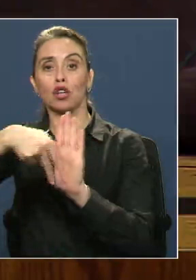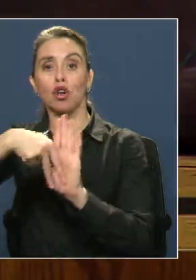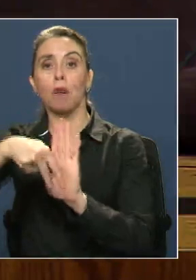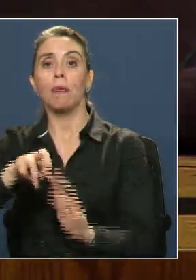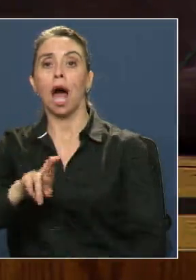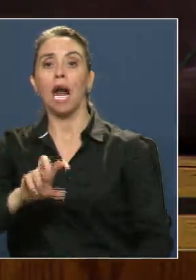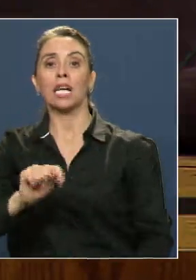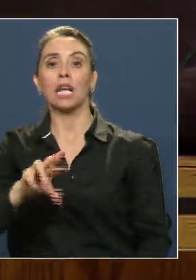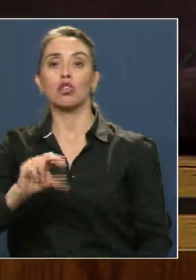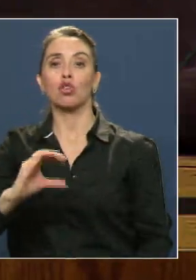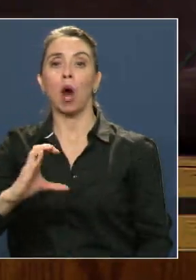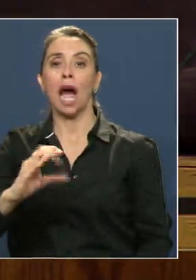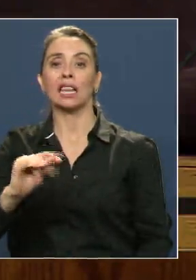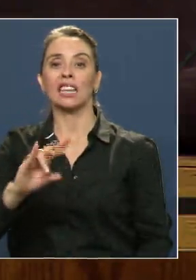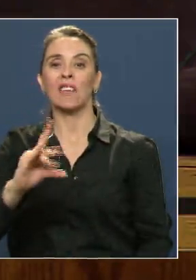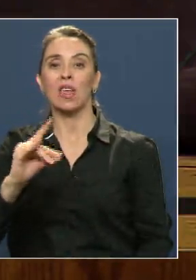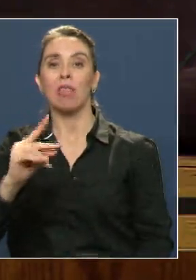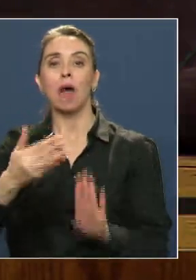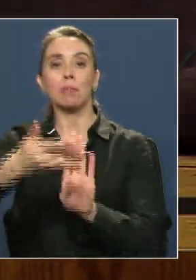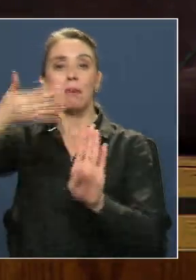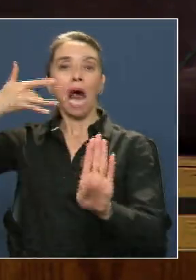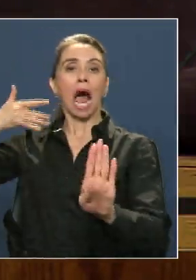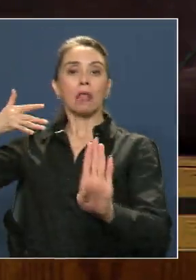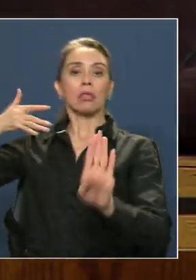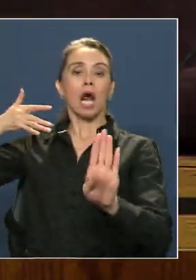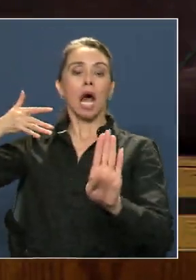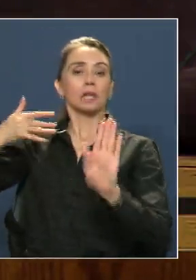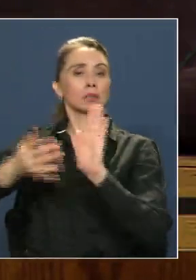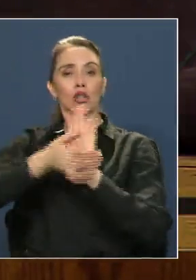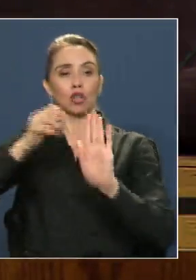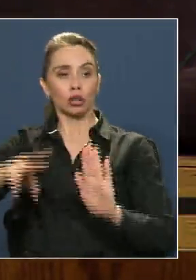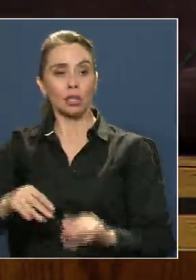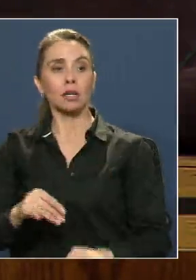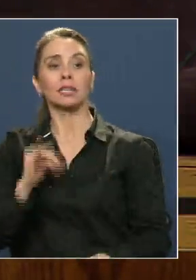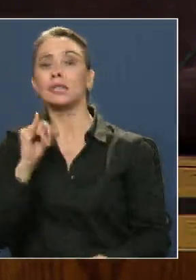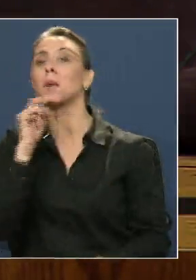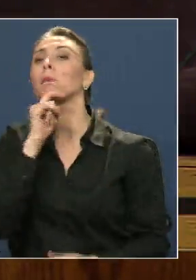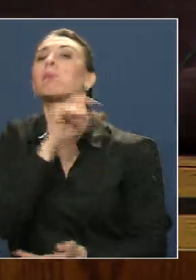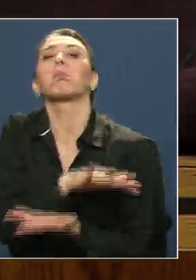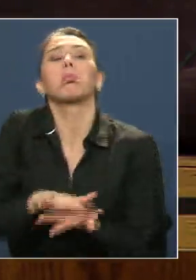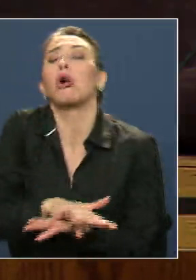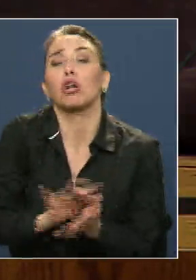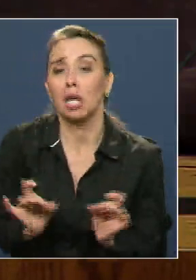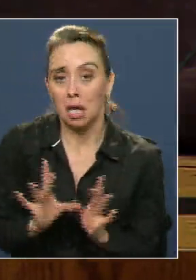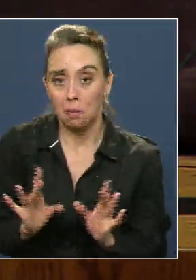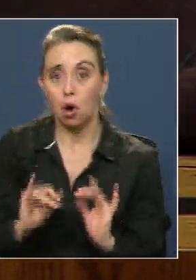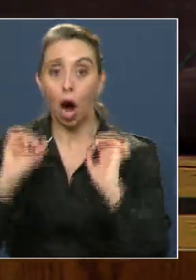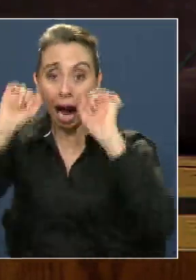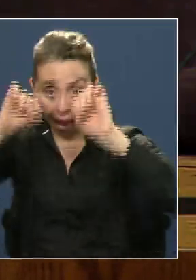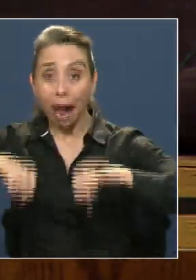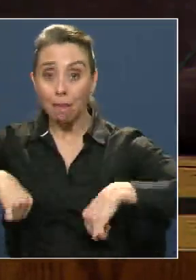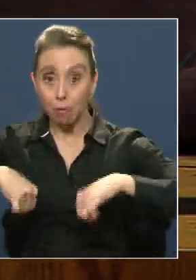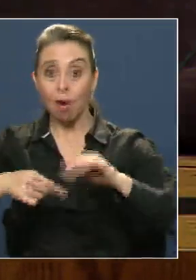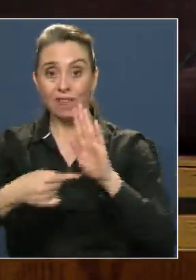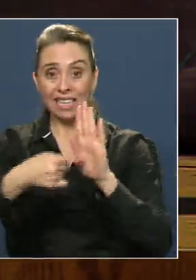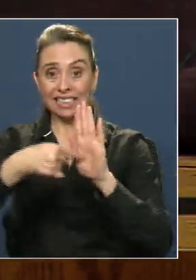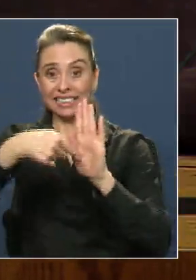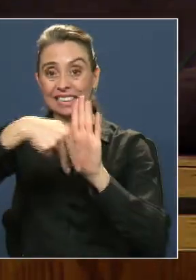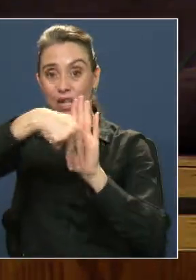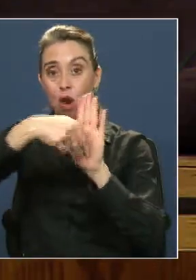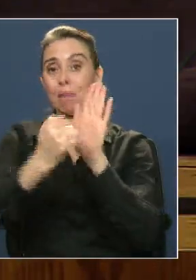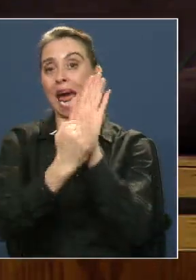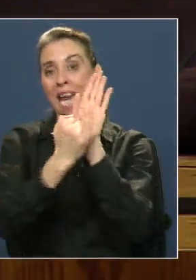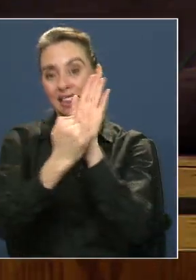retroactividad. En consecuencia, si llegara a pasar que se aprueba esta norma que se